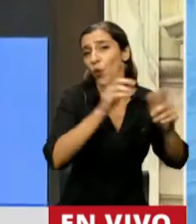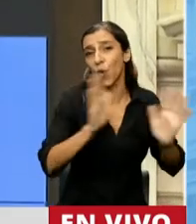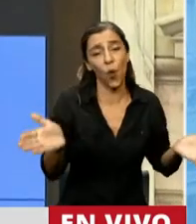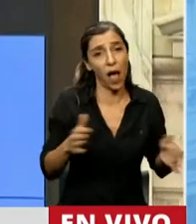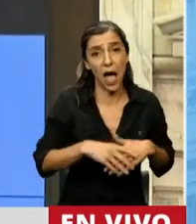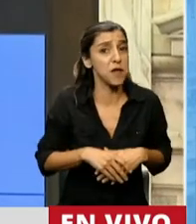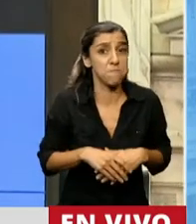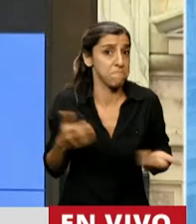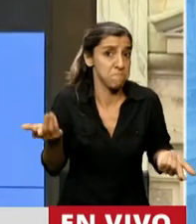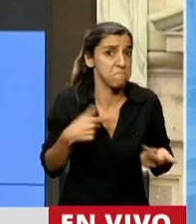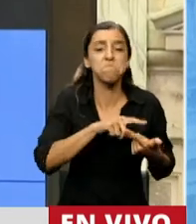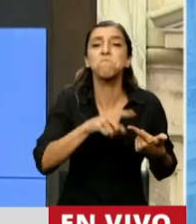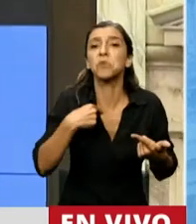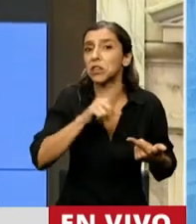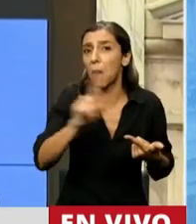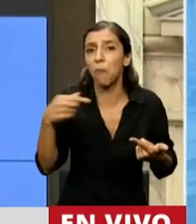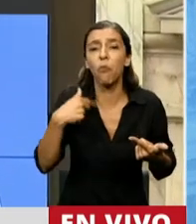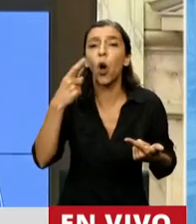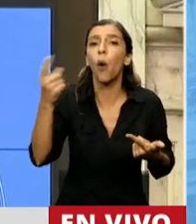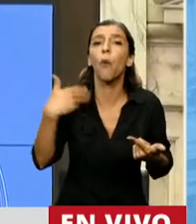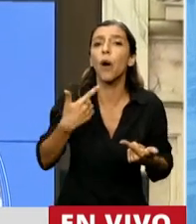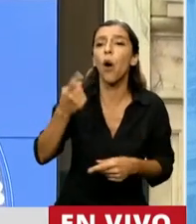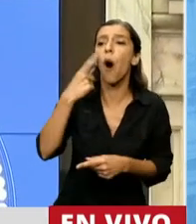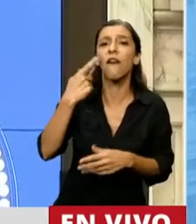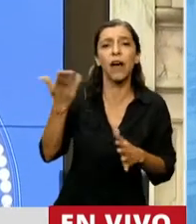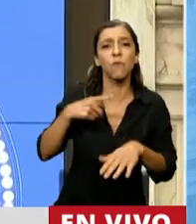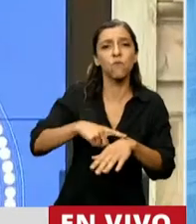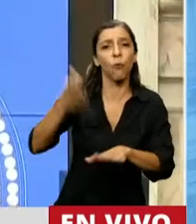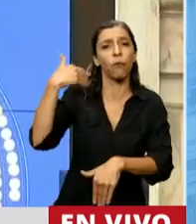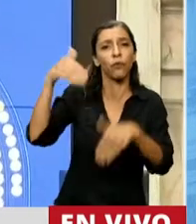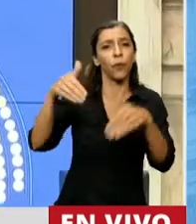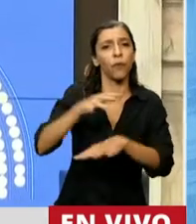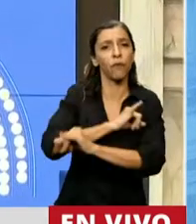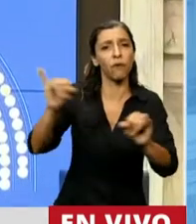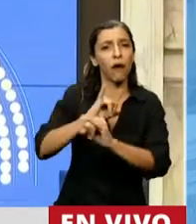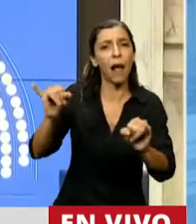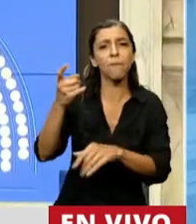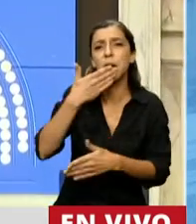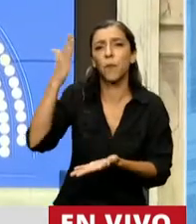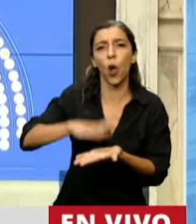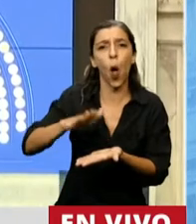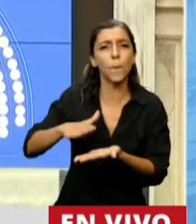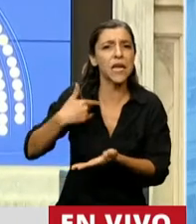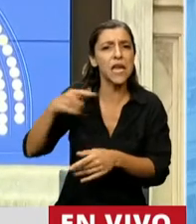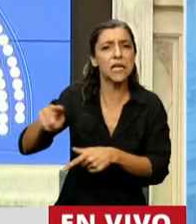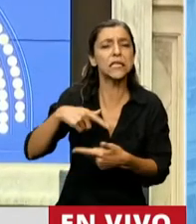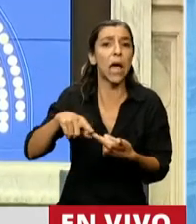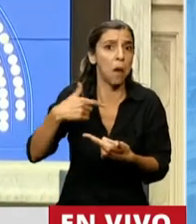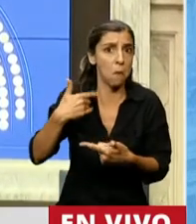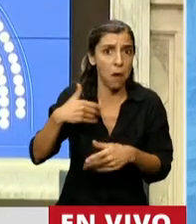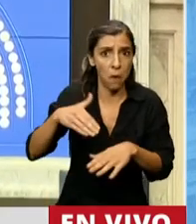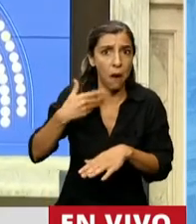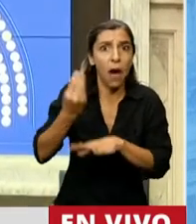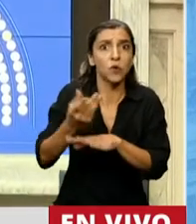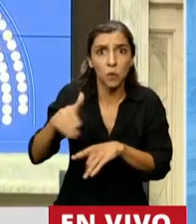gobierno que venía a pagar el aumento con las LELIC explicando dónde están esas promesas de las que se olvidaron y se desentendieron a poco de asumir. Y